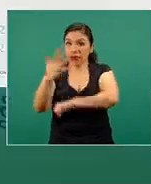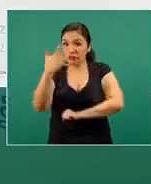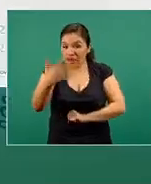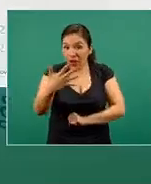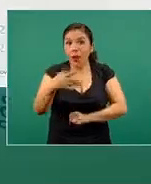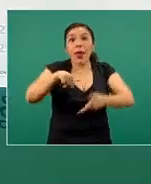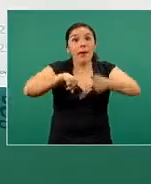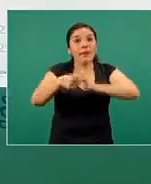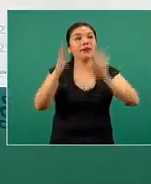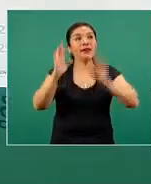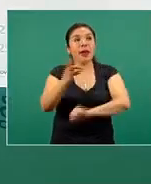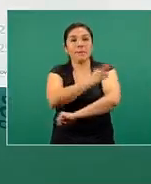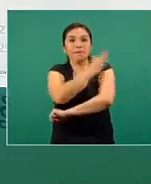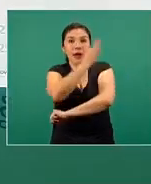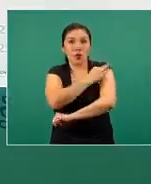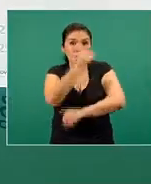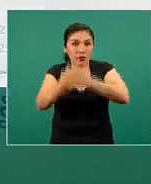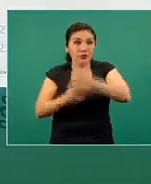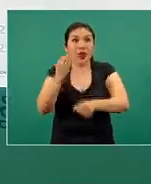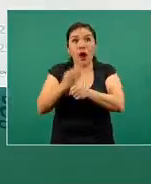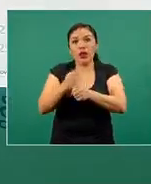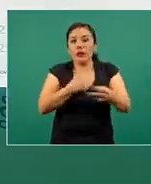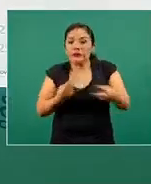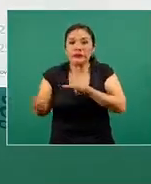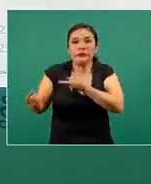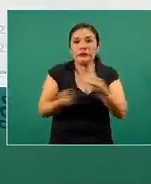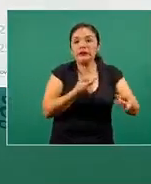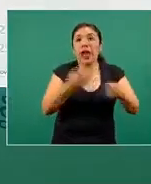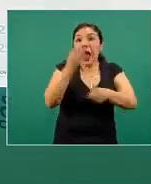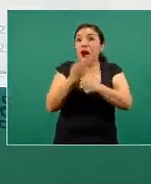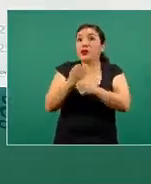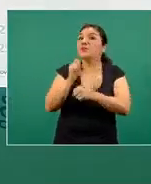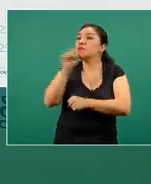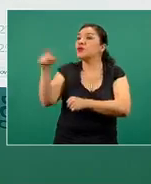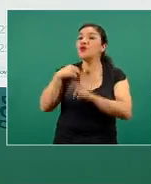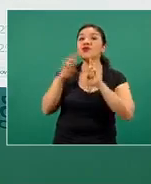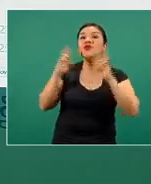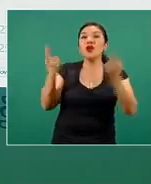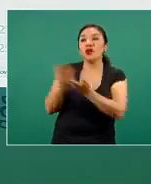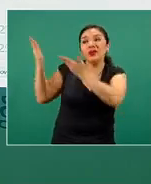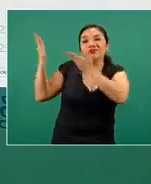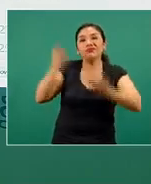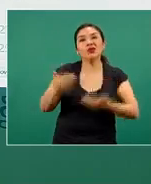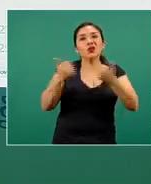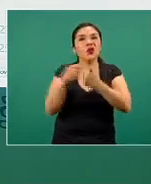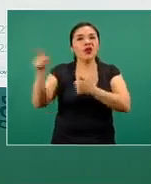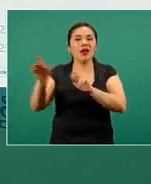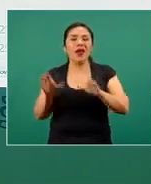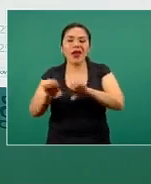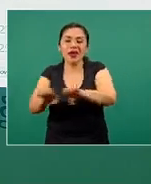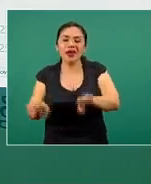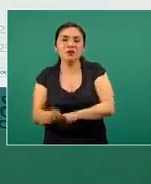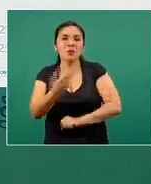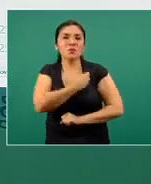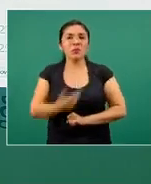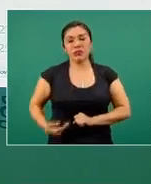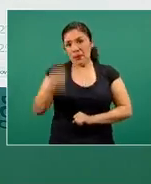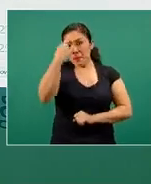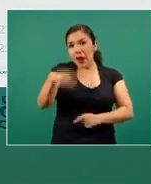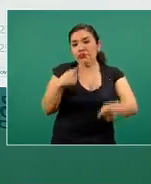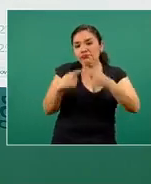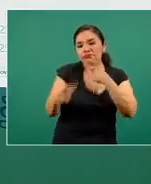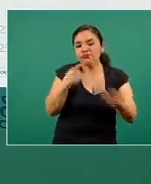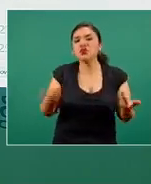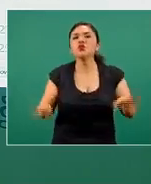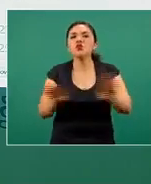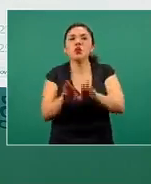que iniciarán este proceso. Estamos trabajando ahorita, justo venimos de la reunión del gabinete con el presidente, en donde estamos afinando los